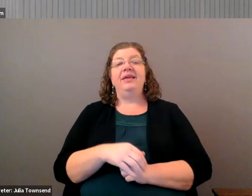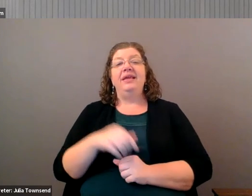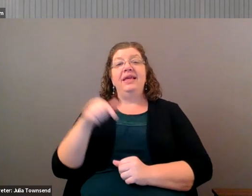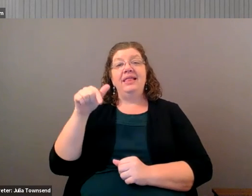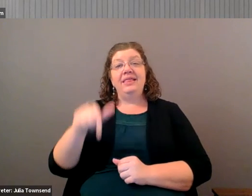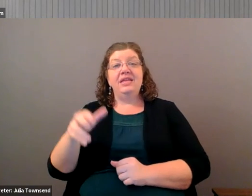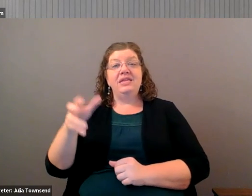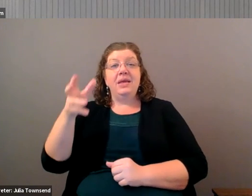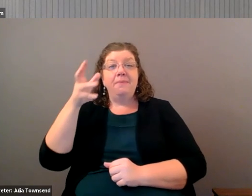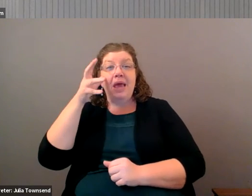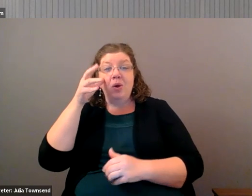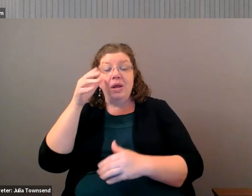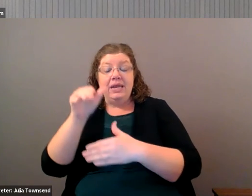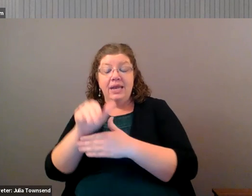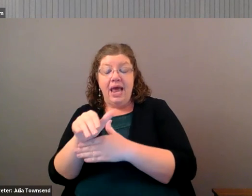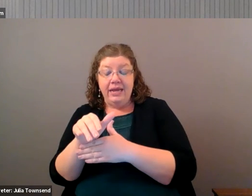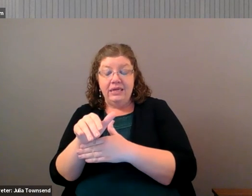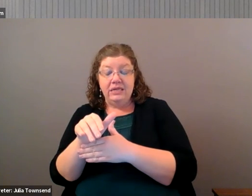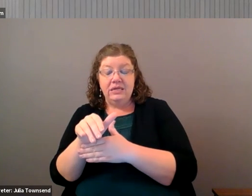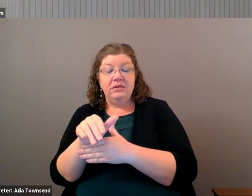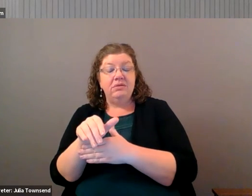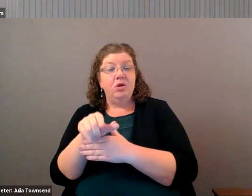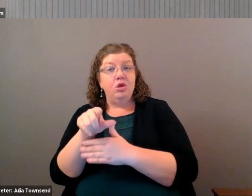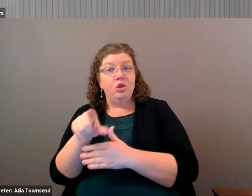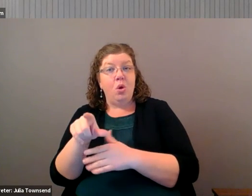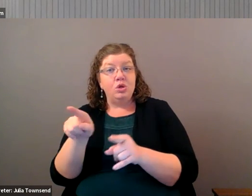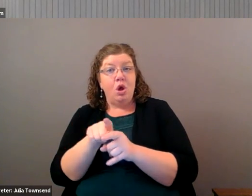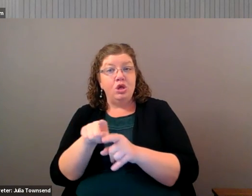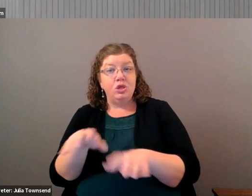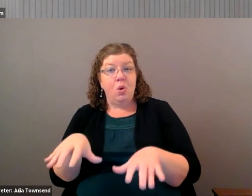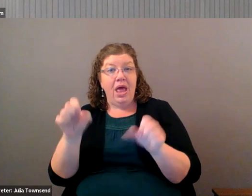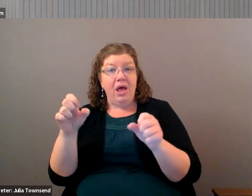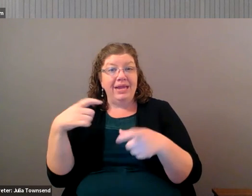padres, también se llevan a cabo en español.